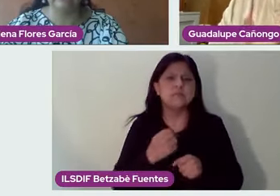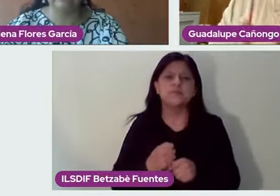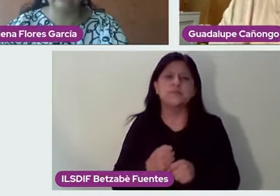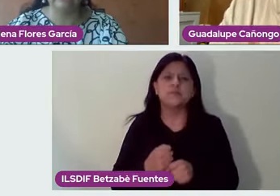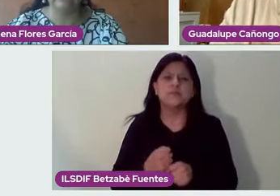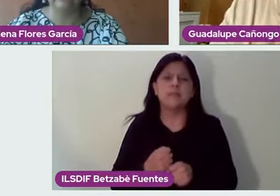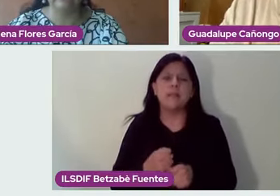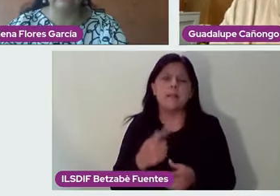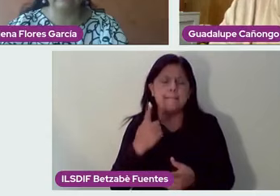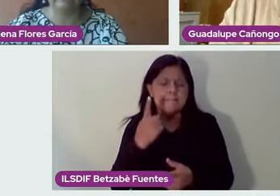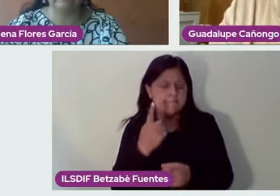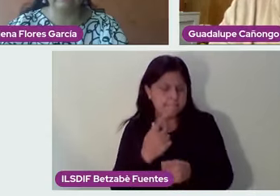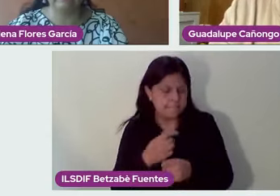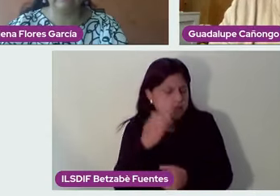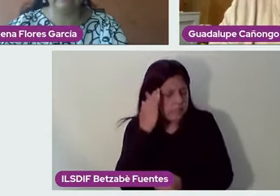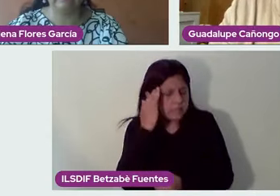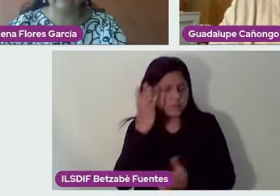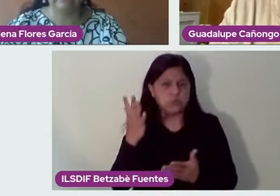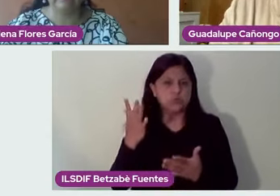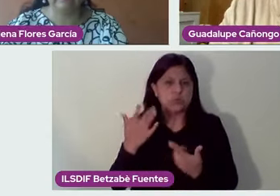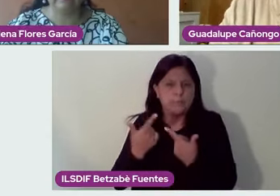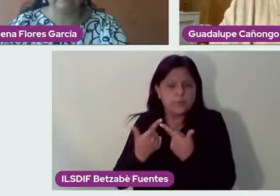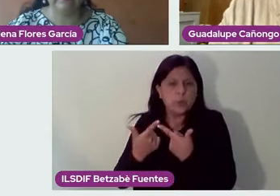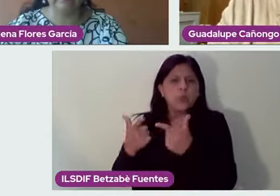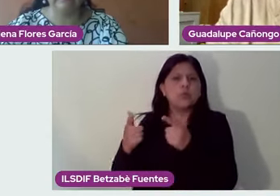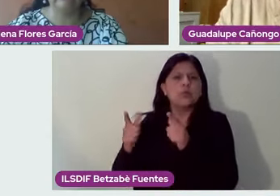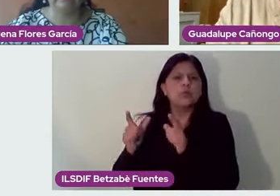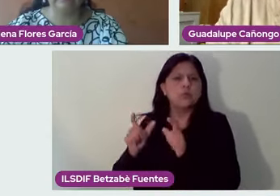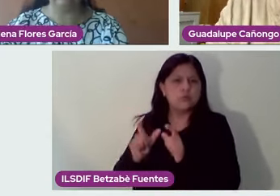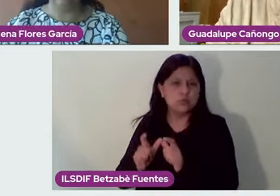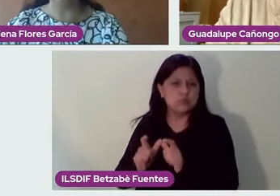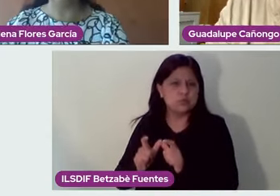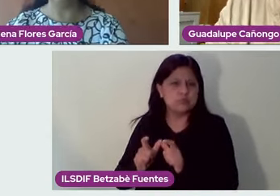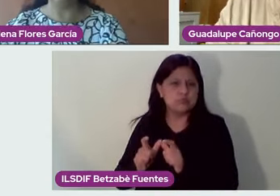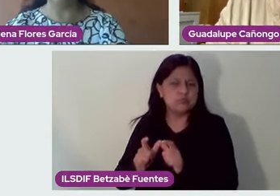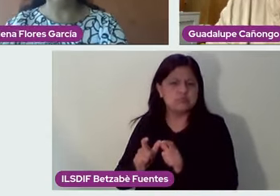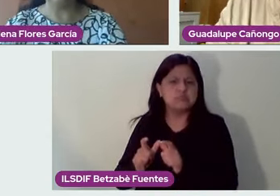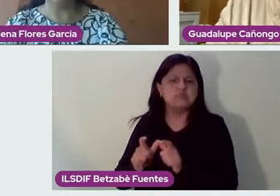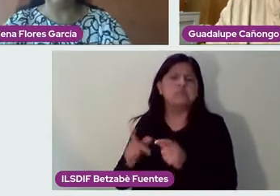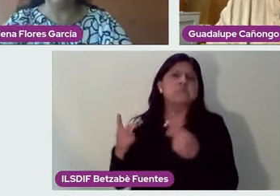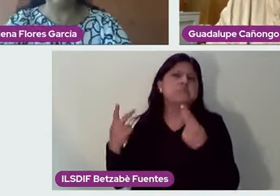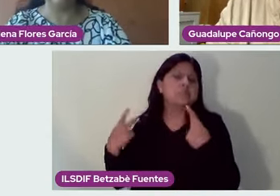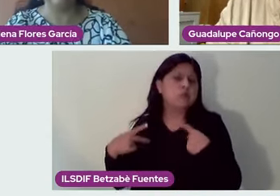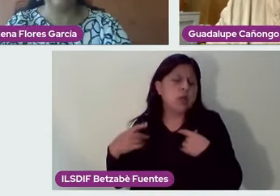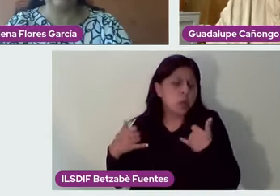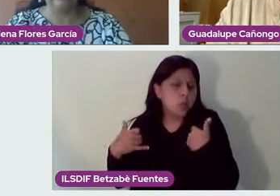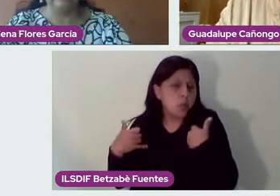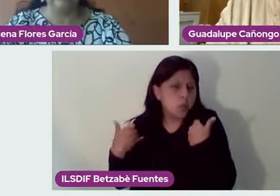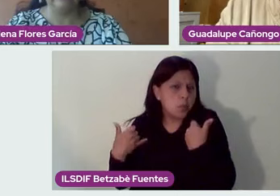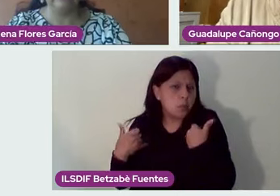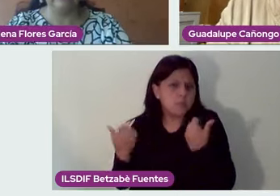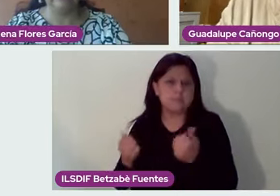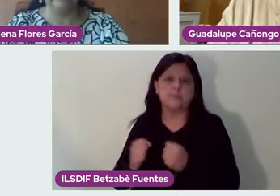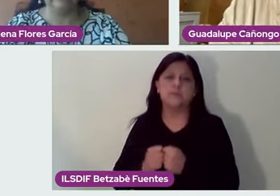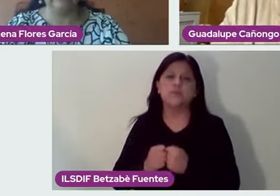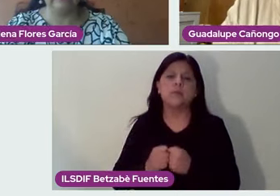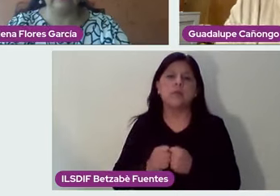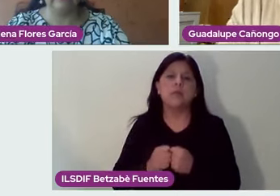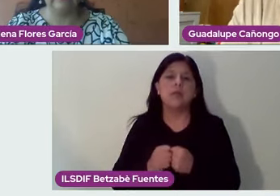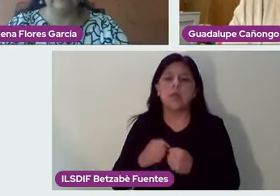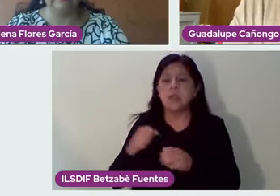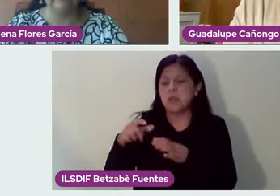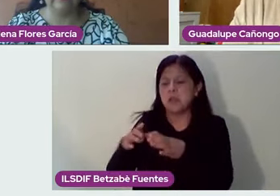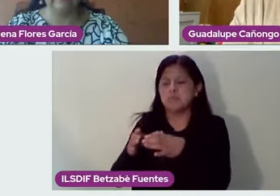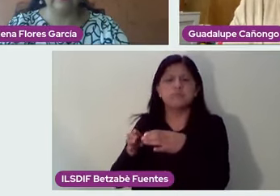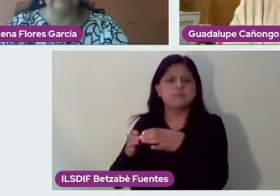normalmente pensemos en un grupo de población joven, ¿no? Que a lo mejor no tiene,